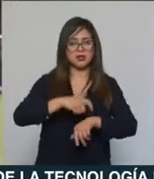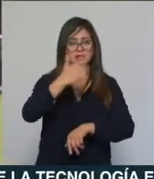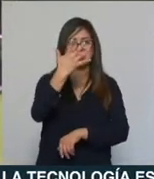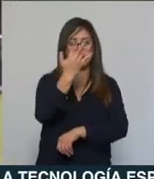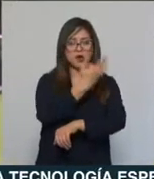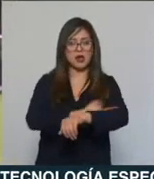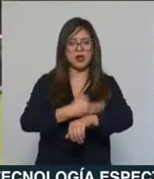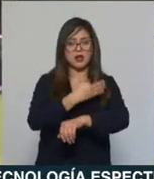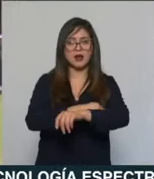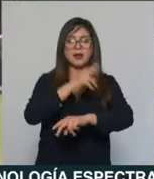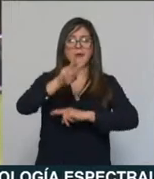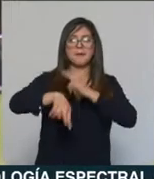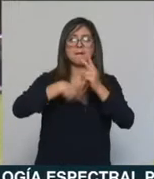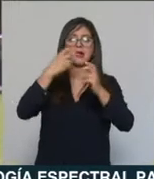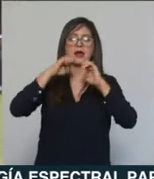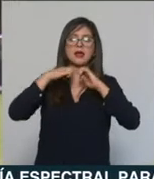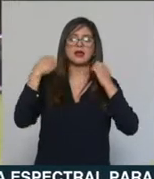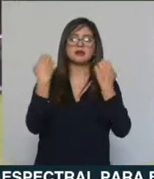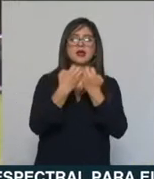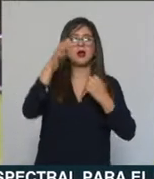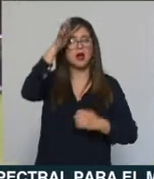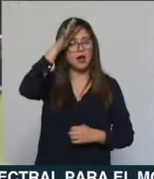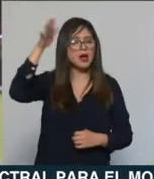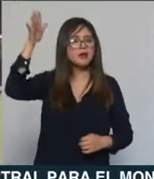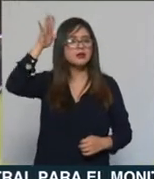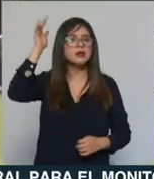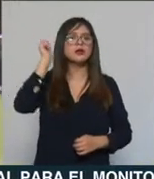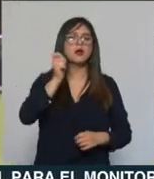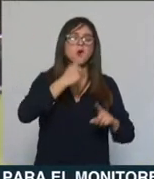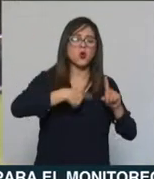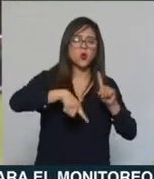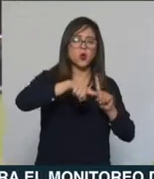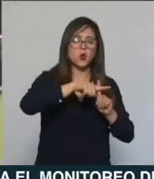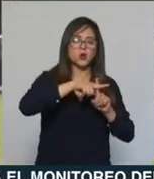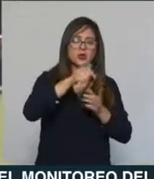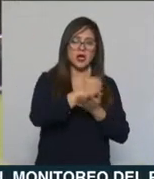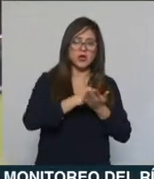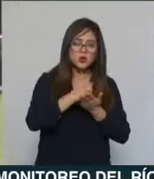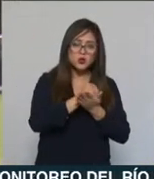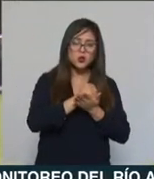de la tarde al Estadio Azteca para apoyar al Cruz Azul frente a Morelia.